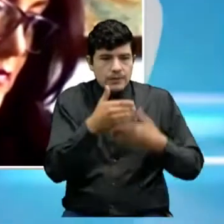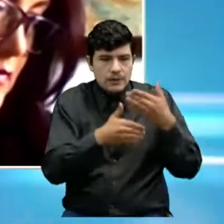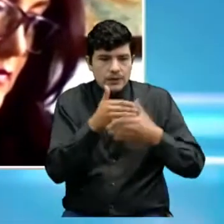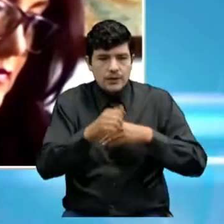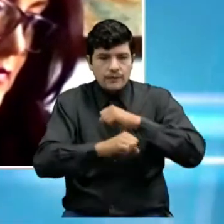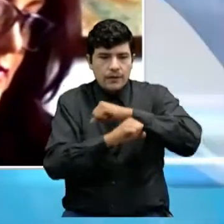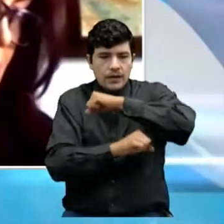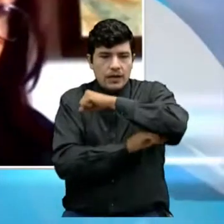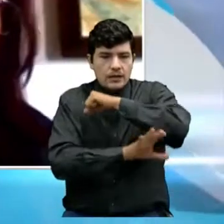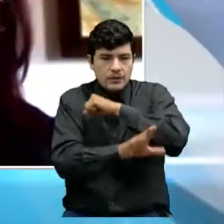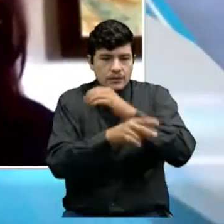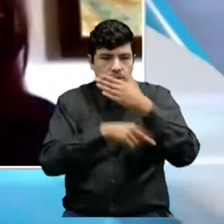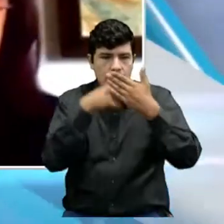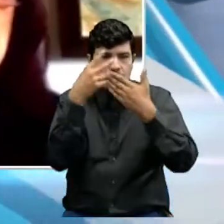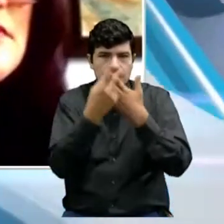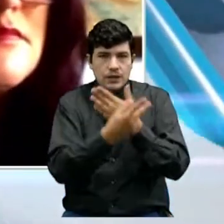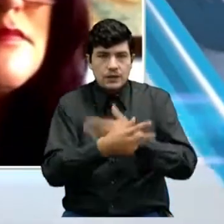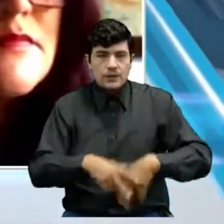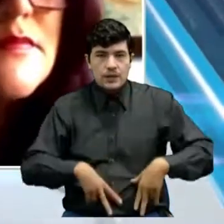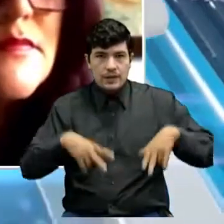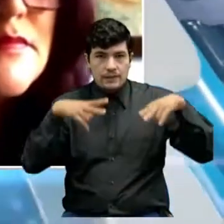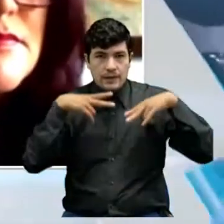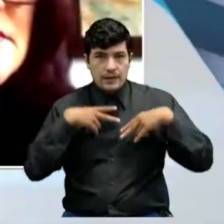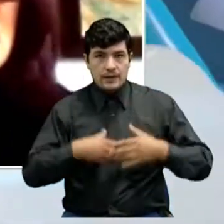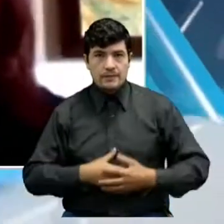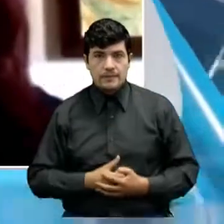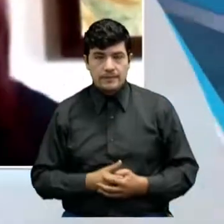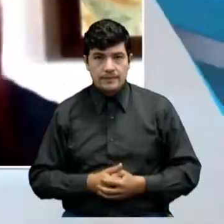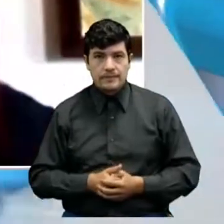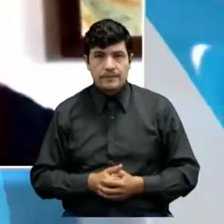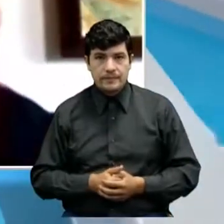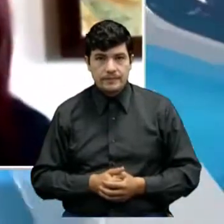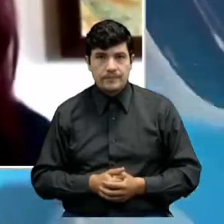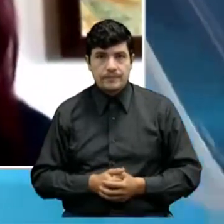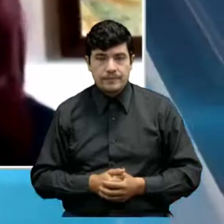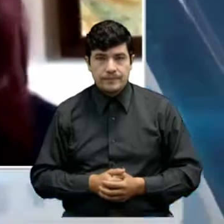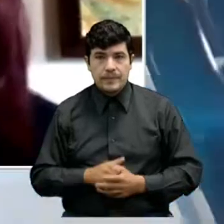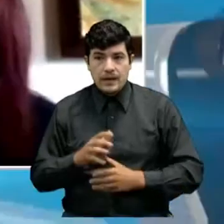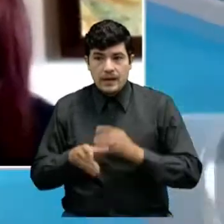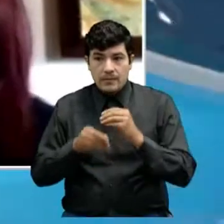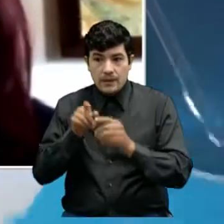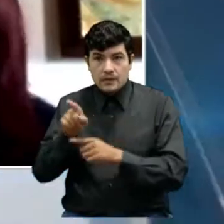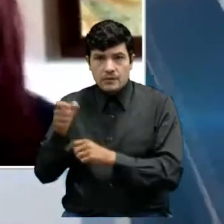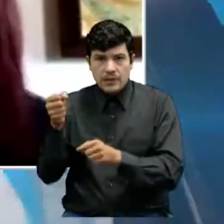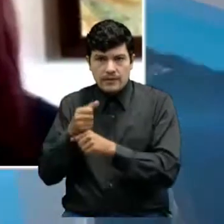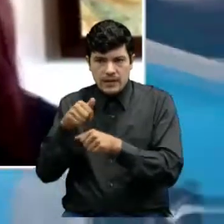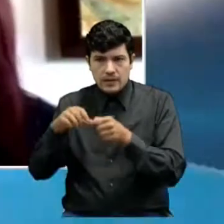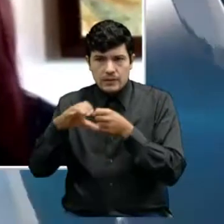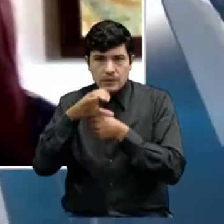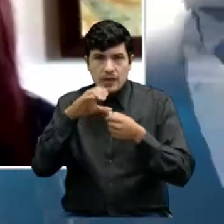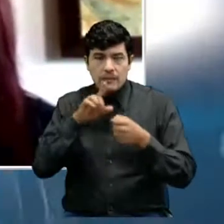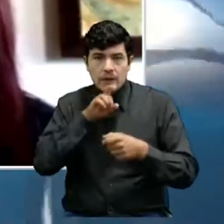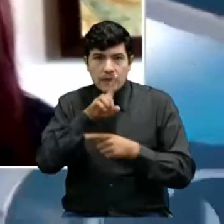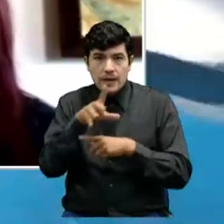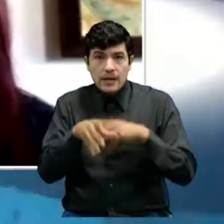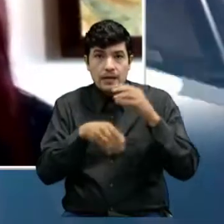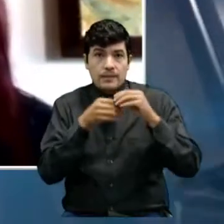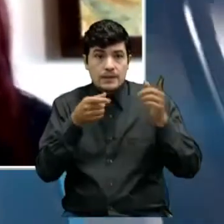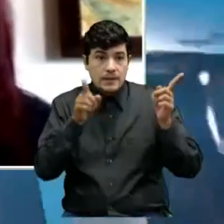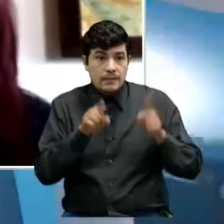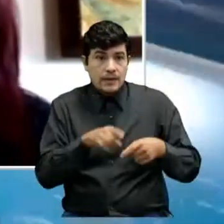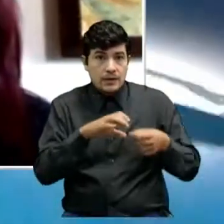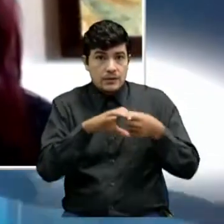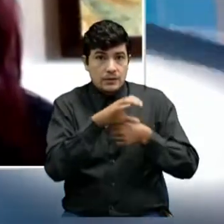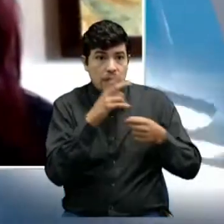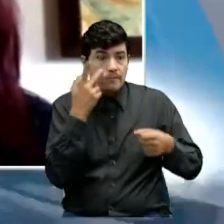fortalecer ese proyecto de vida, población flotante, población venezolana, que labora no solamente en nuestra ciudad de Bucaramanga, sino también en